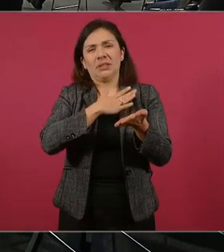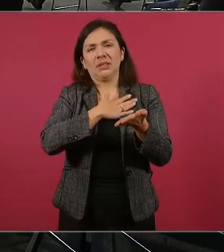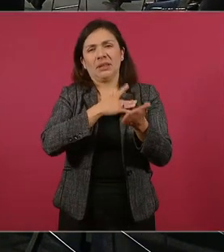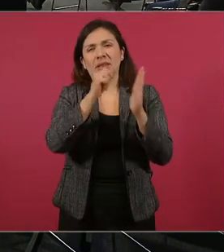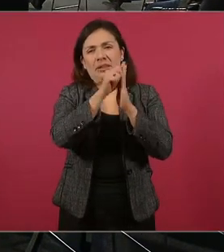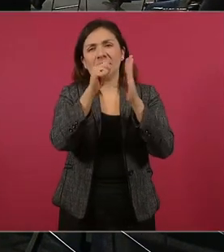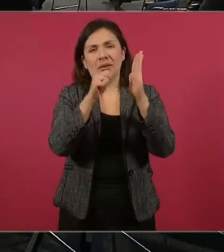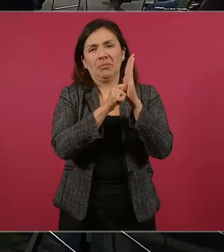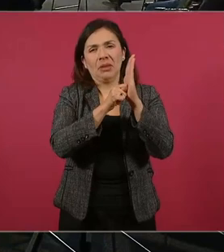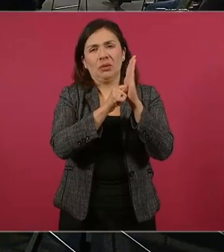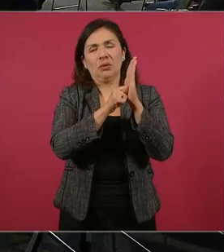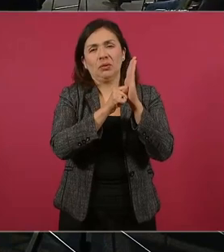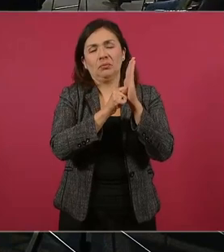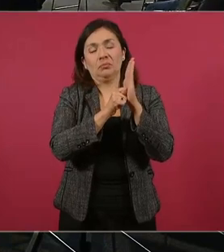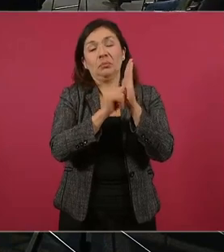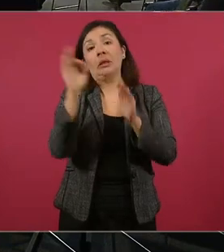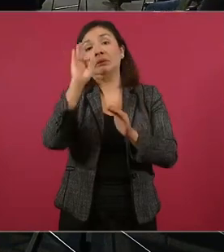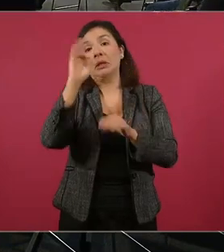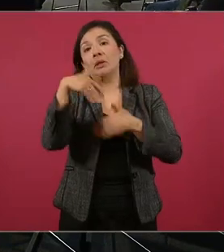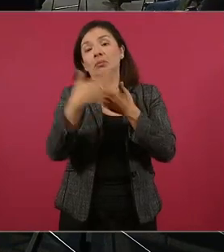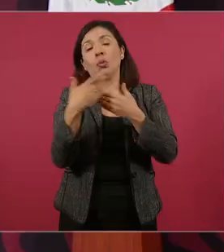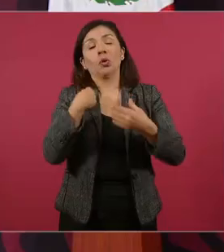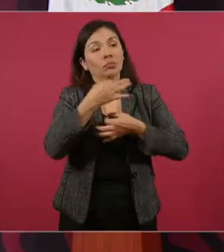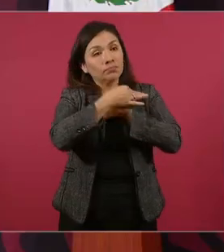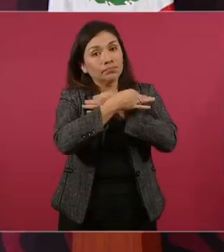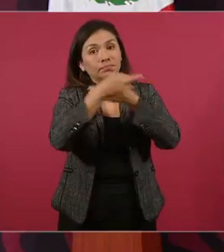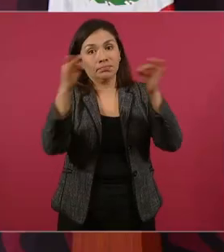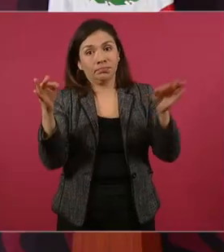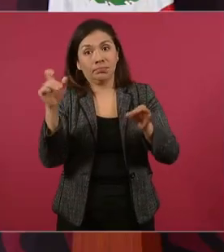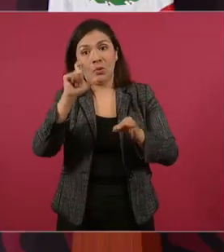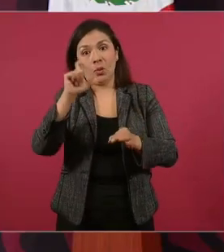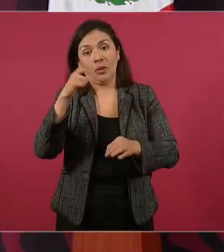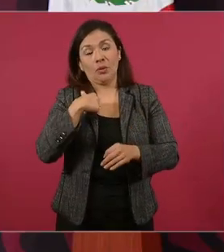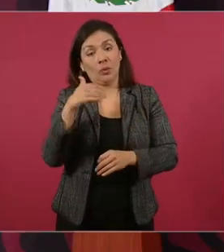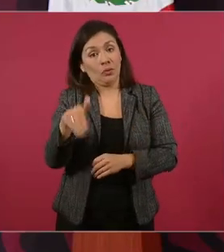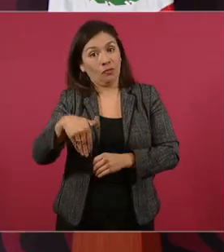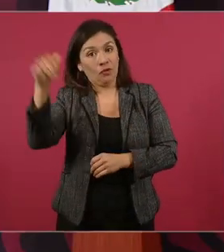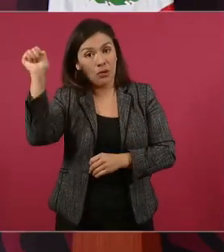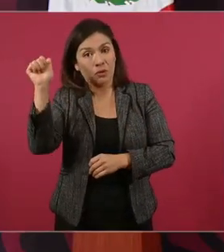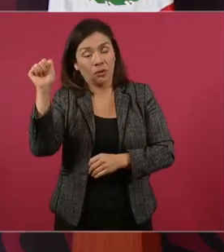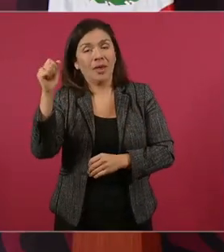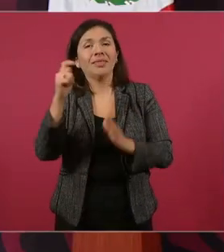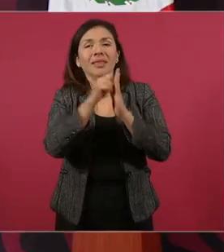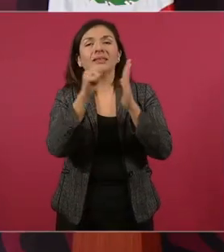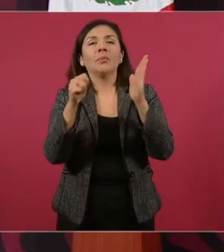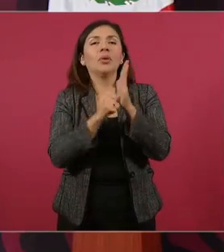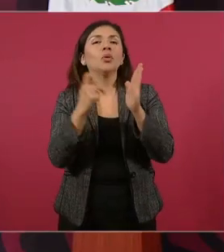y a lo mejor lo voy a hacer público antes de irme, mi testamento político,